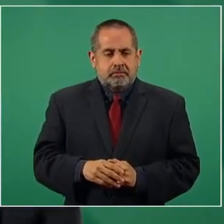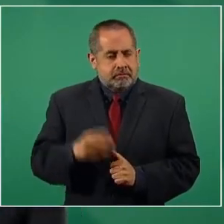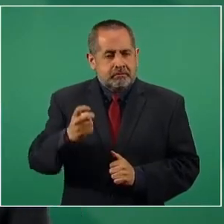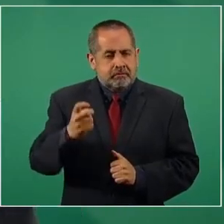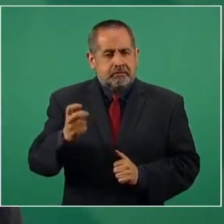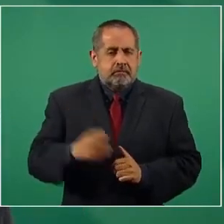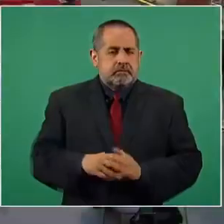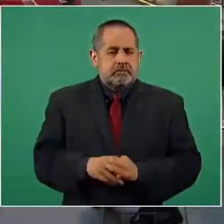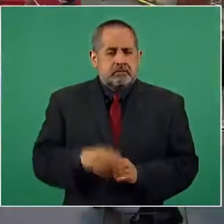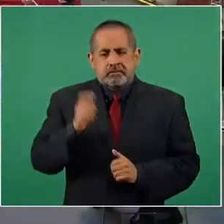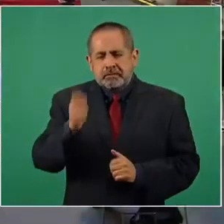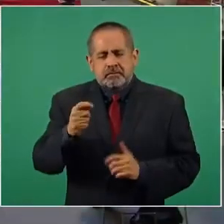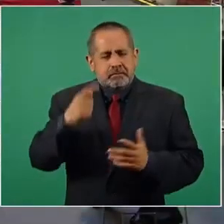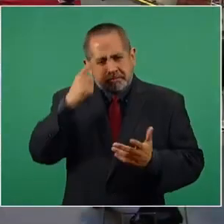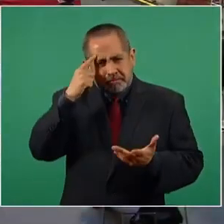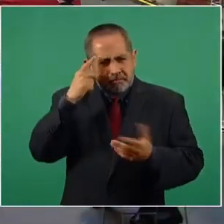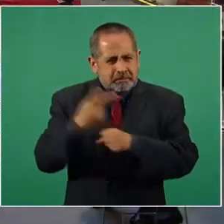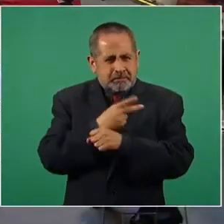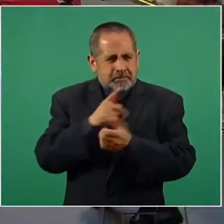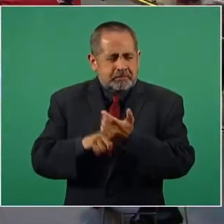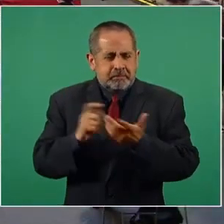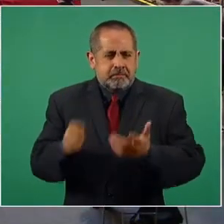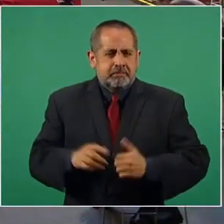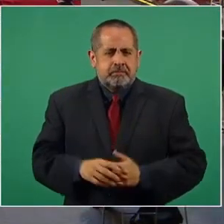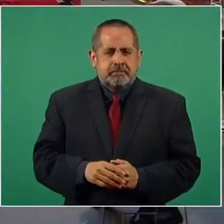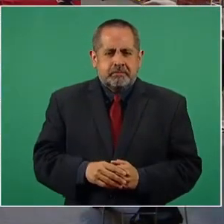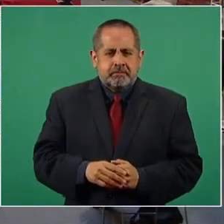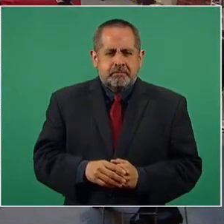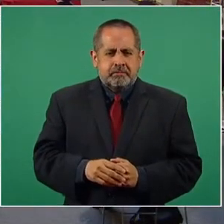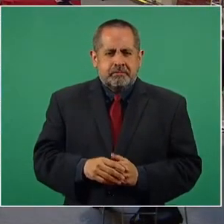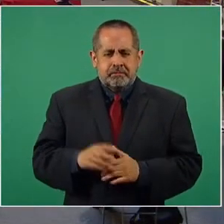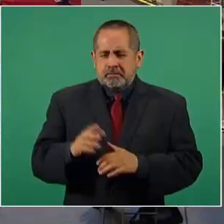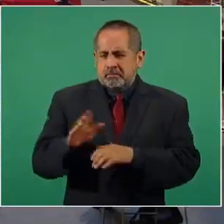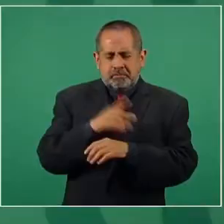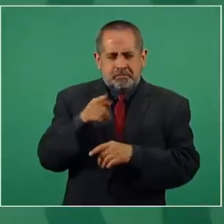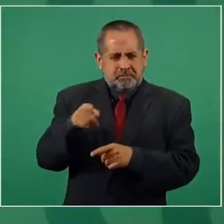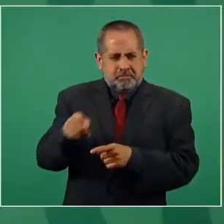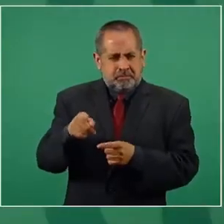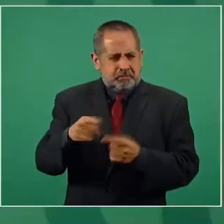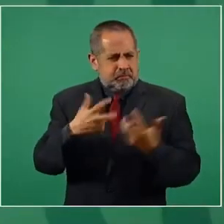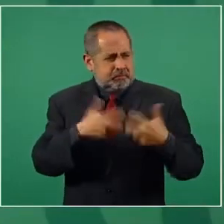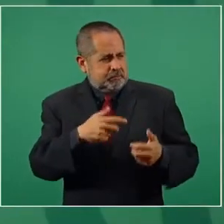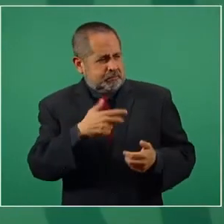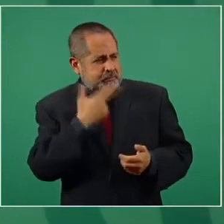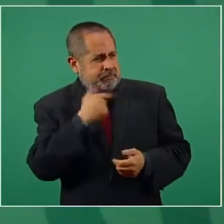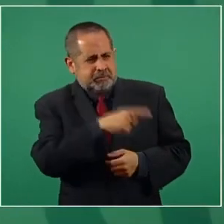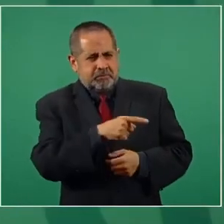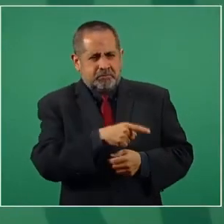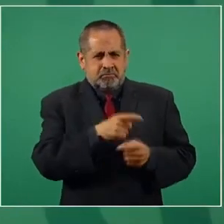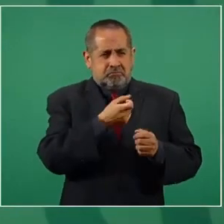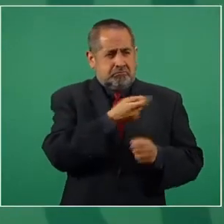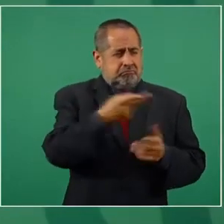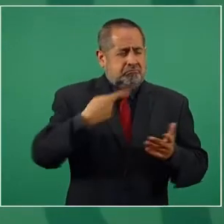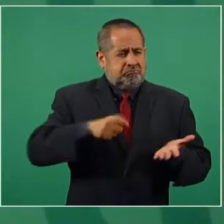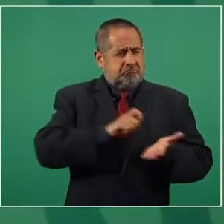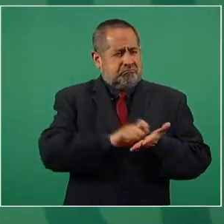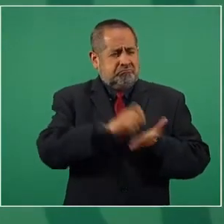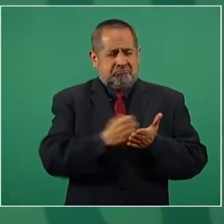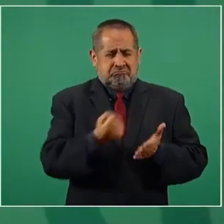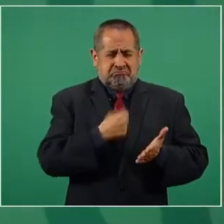Entonces, ¿qué es lo que sucede? ¿Por qué no les funcionan sus estrategias si tienen a todos los columnistas,